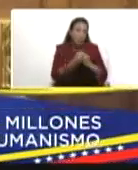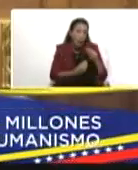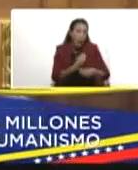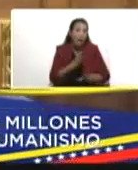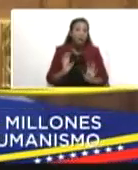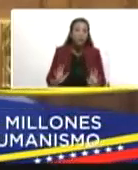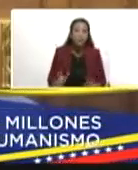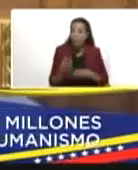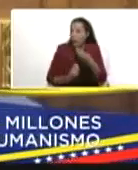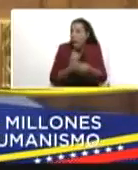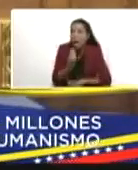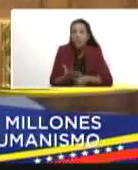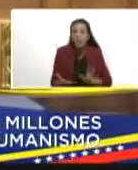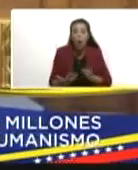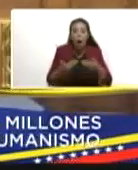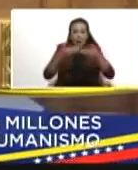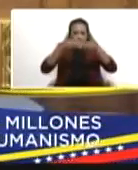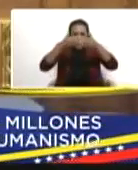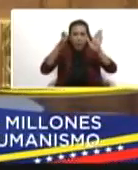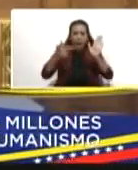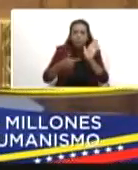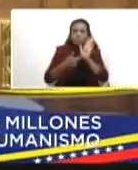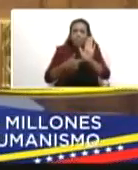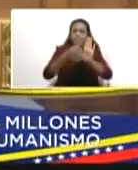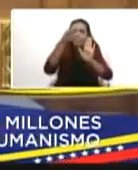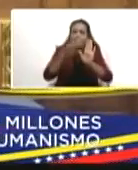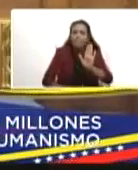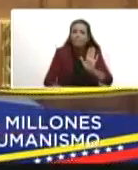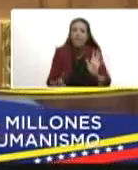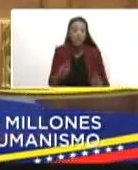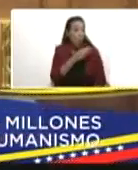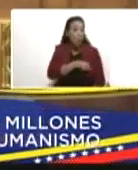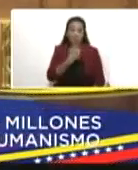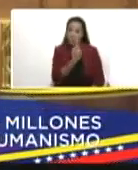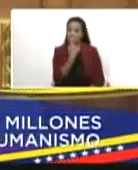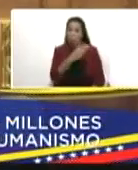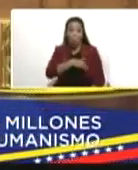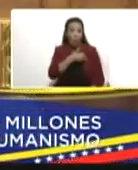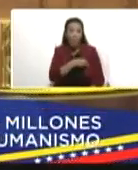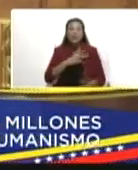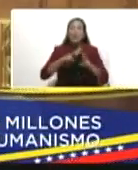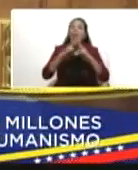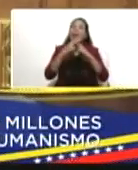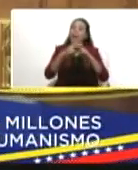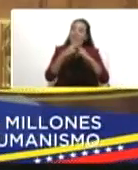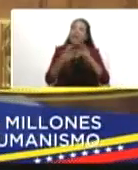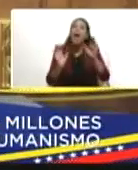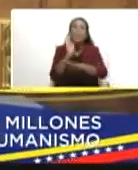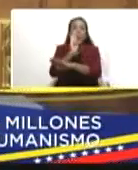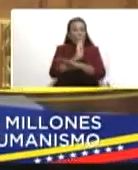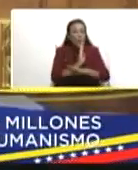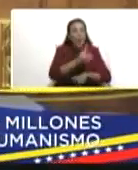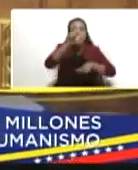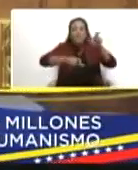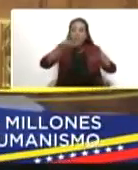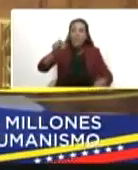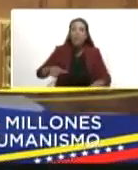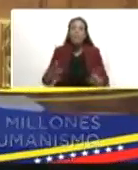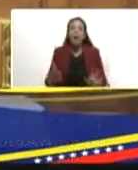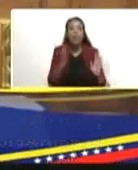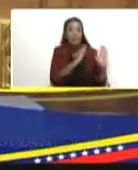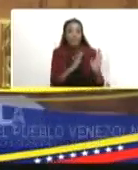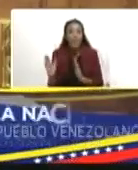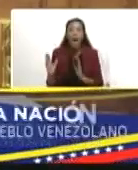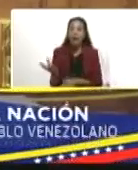será hay que destacar que no son las misiones son las herramientas para proteger al pueblo tenemos el